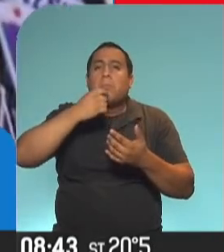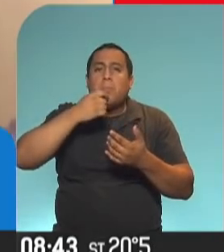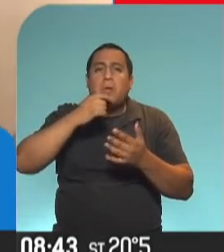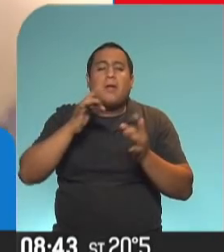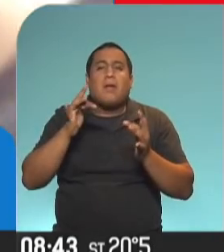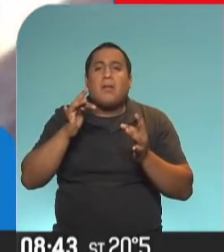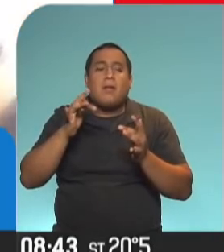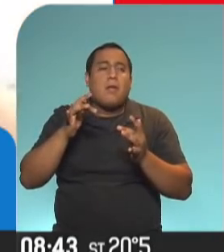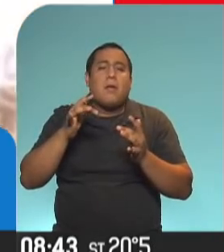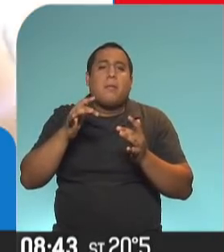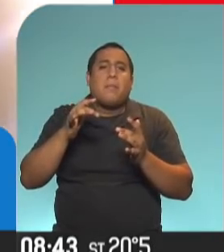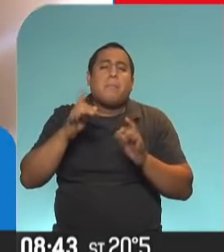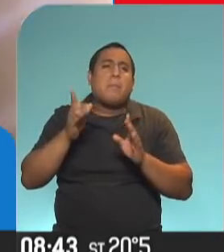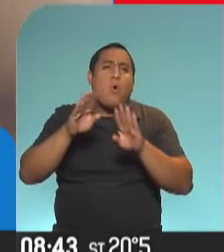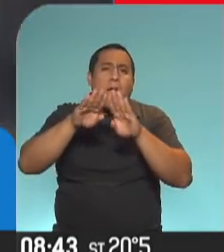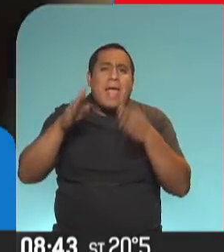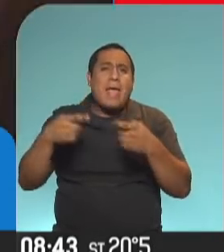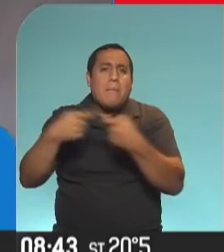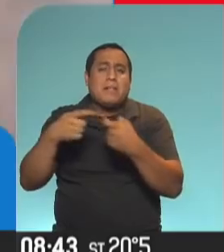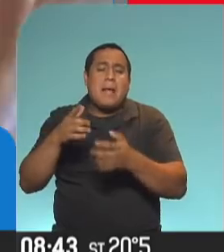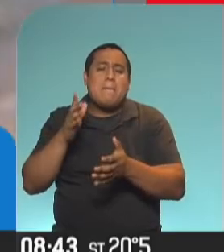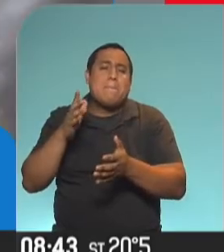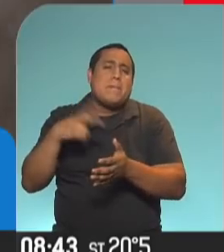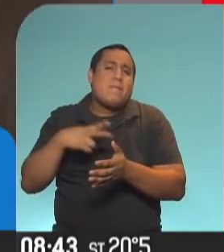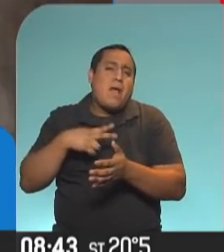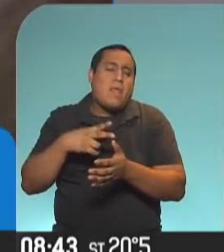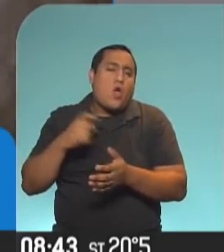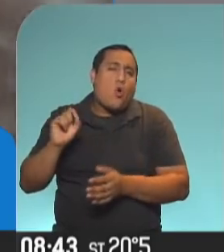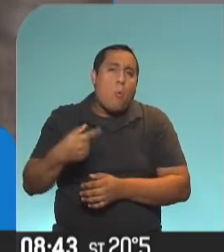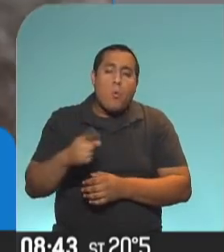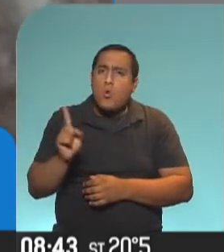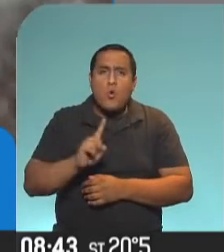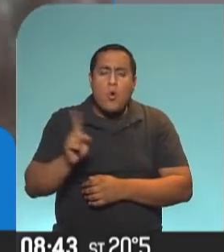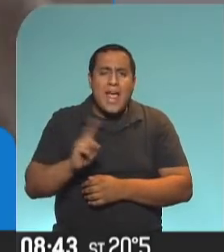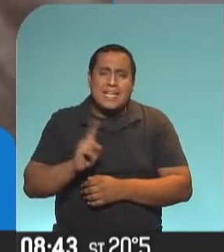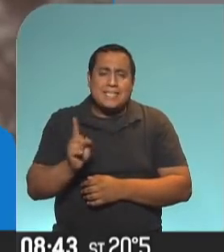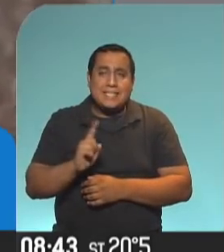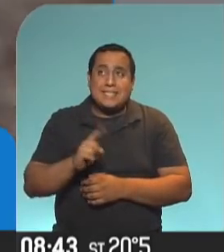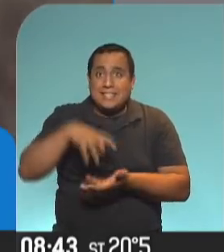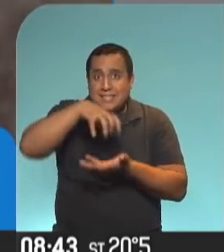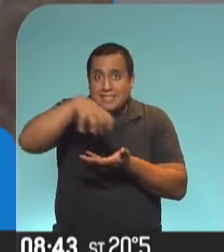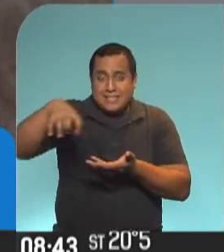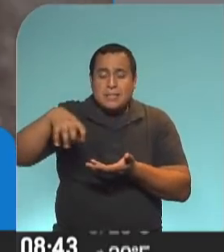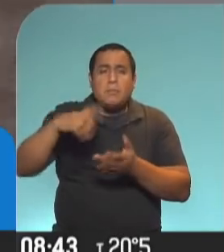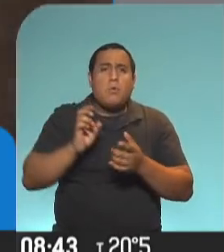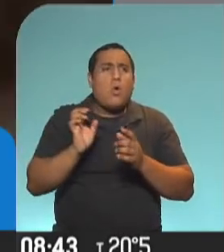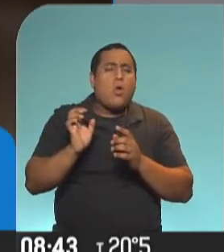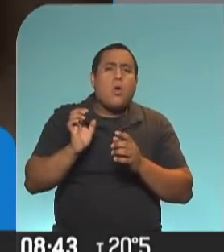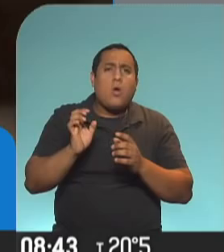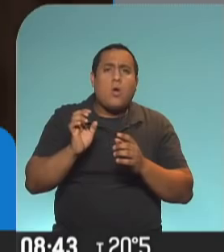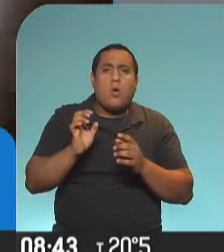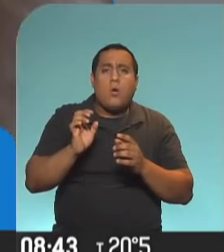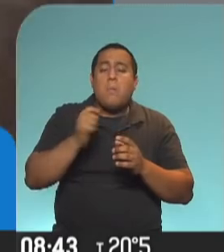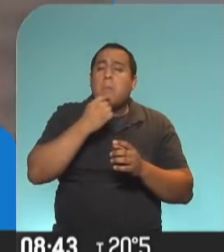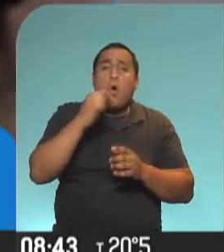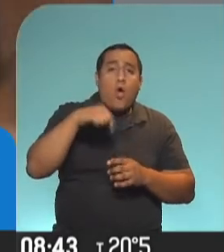empresa privada común y corriente, sino que son espacios de deliberación pública. Recordemos, hoy